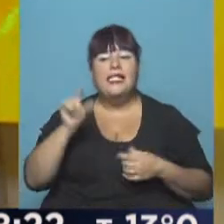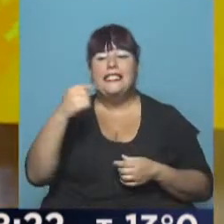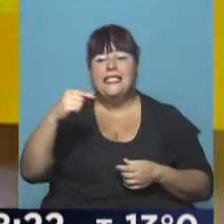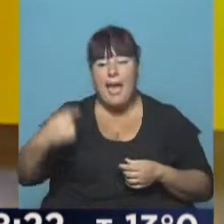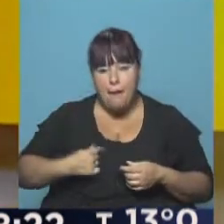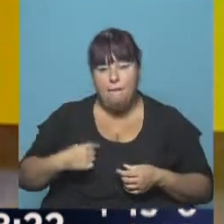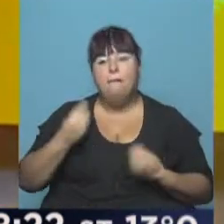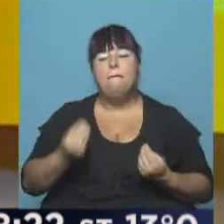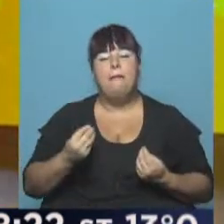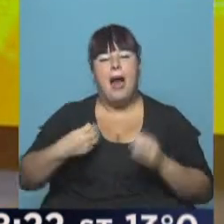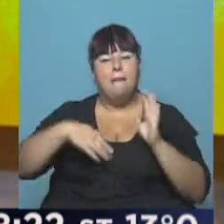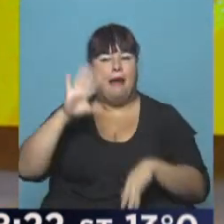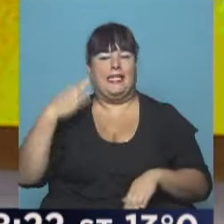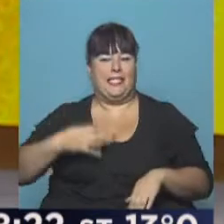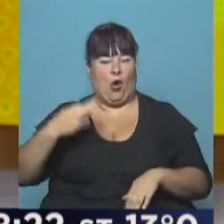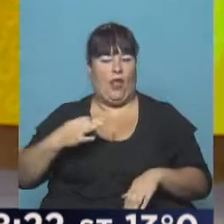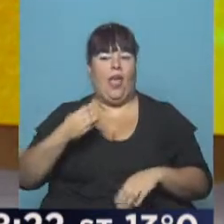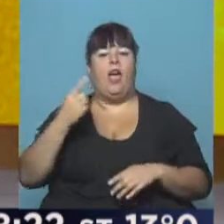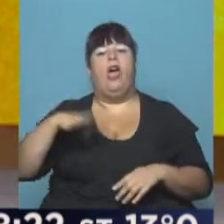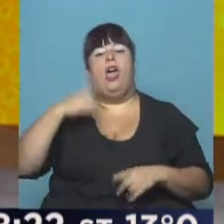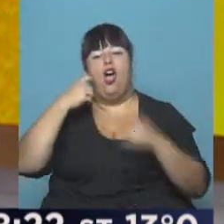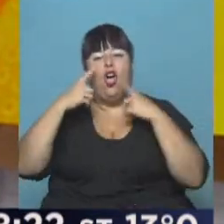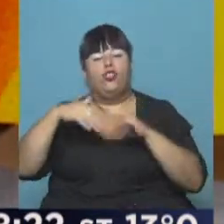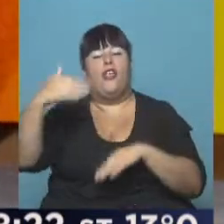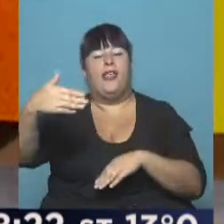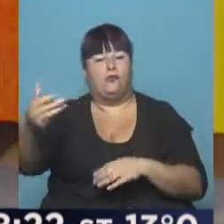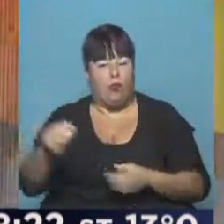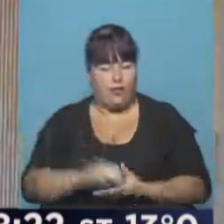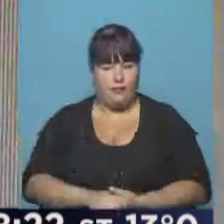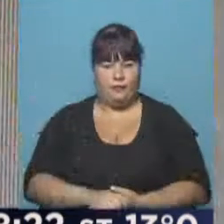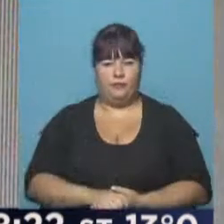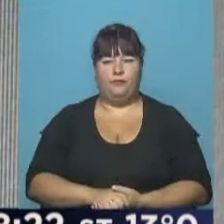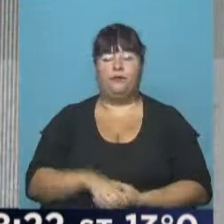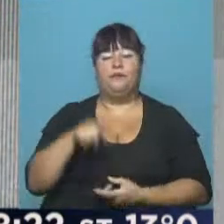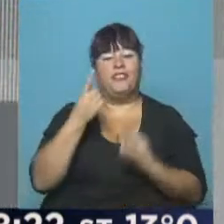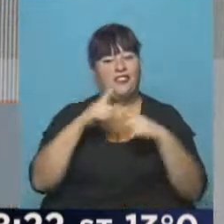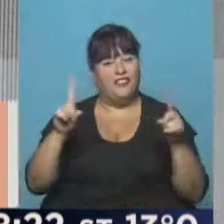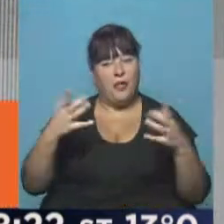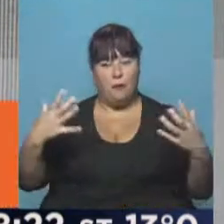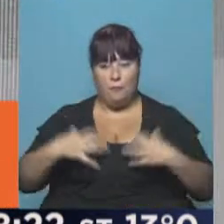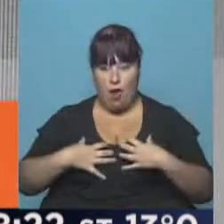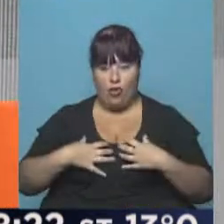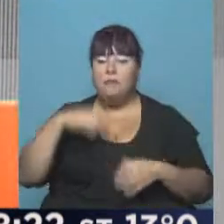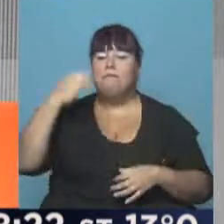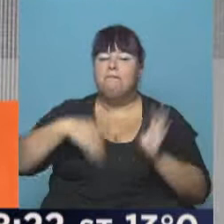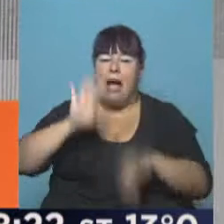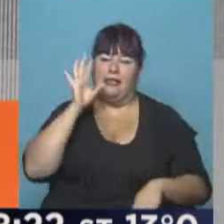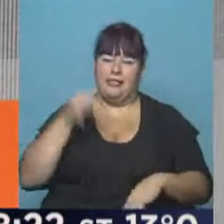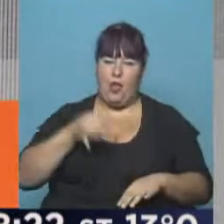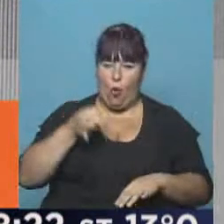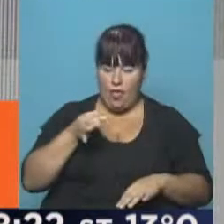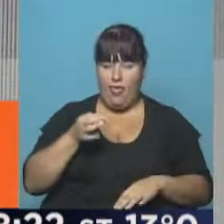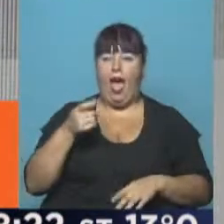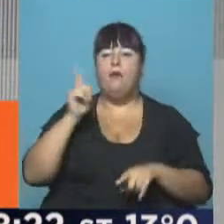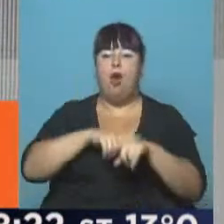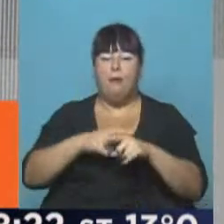que le permite tener mayor seguridad sobre todo para los controles posteriores este novedosa prótesis garantiza mayor seguridad tanto